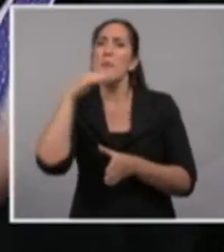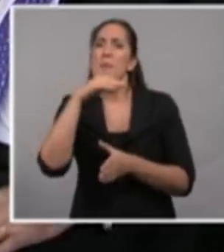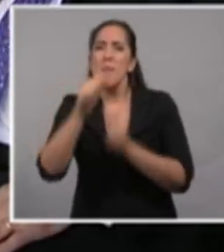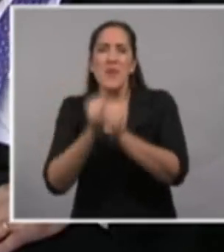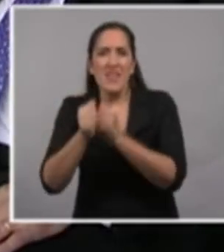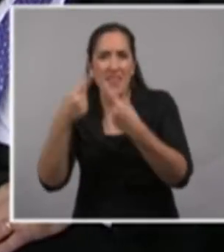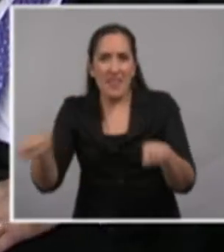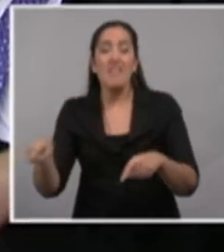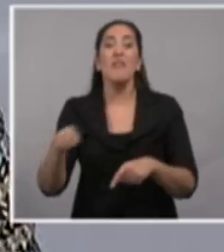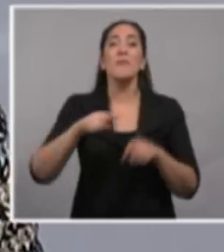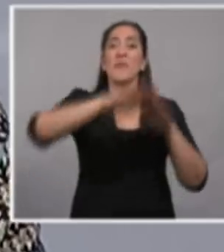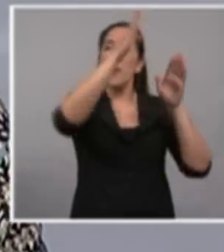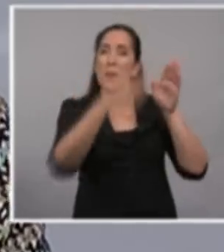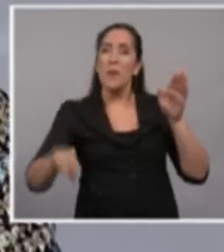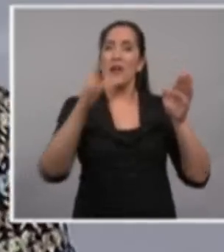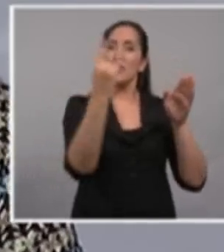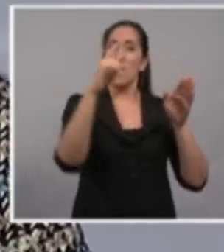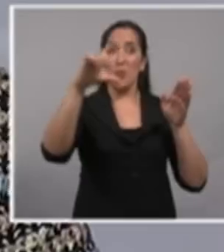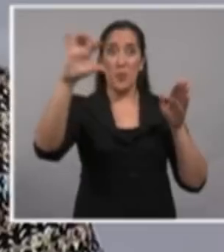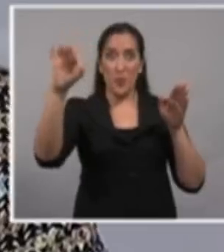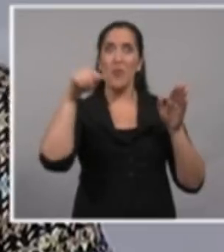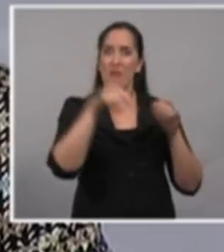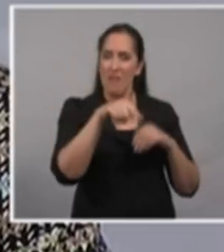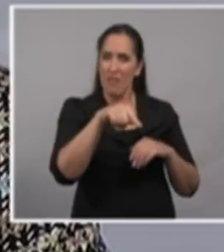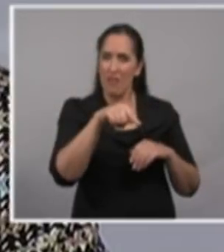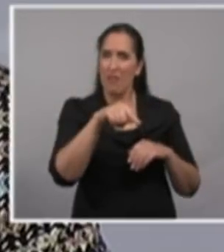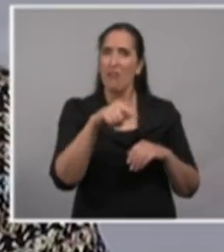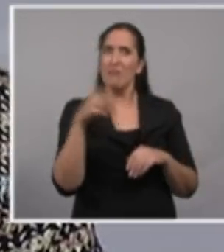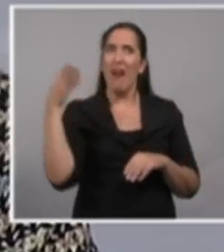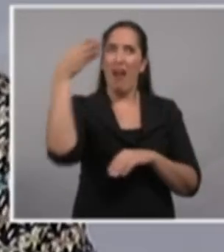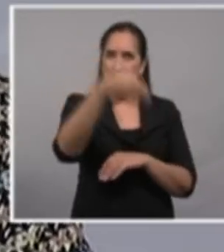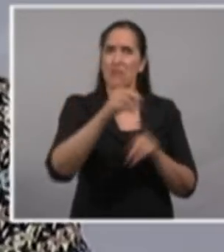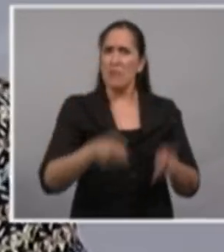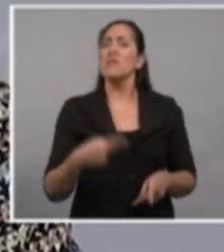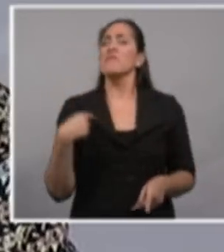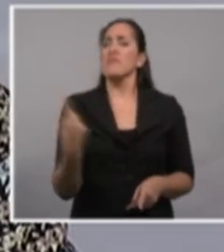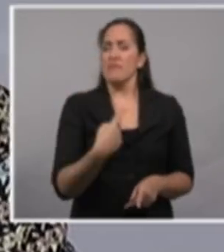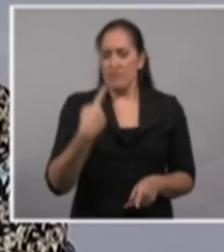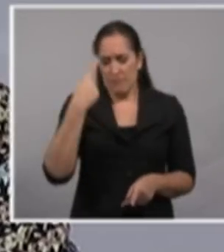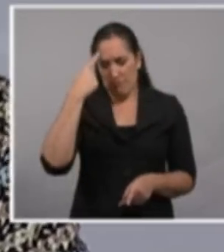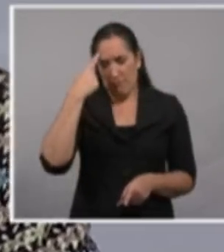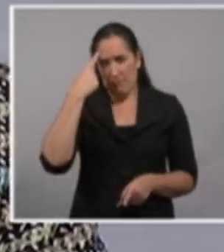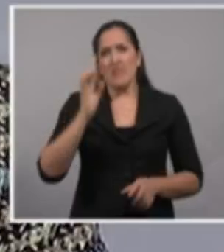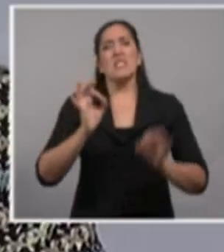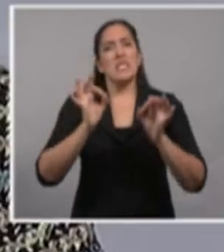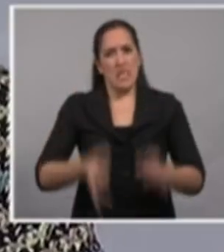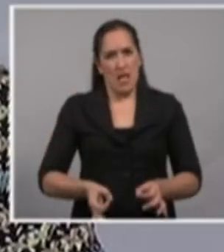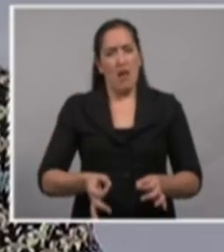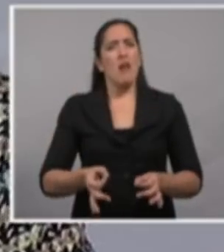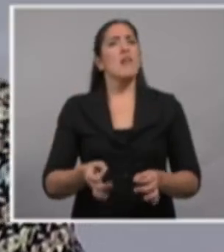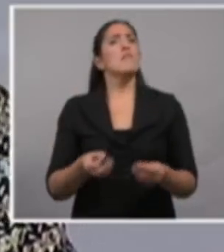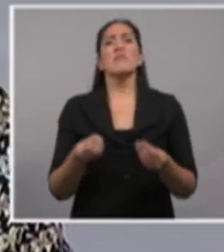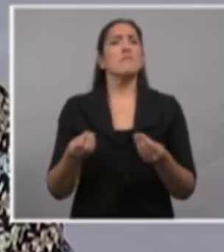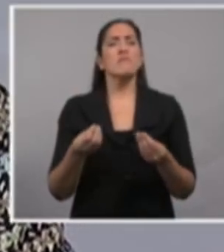el Valle de Uco. Y también porque sabemos que es uno de los